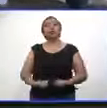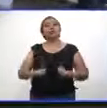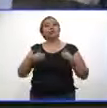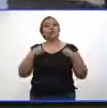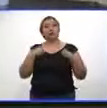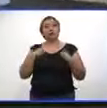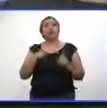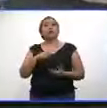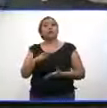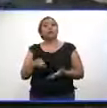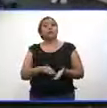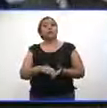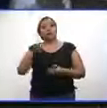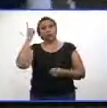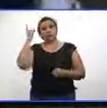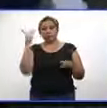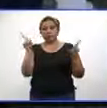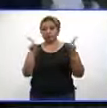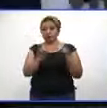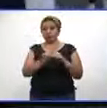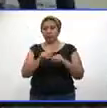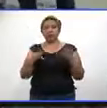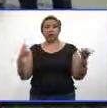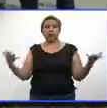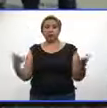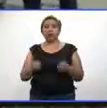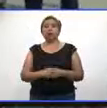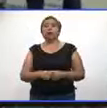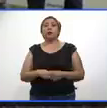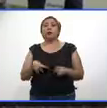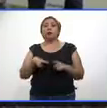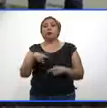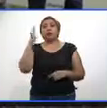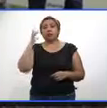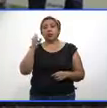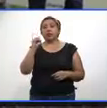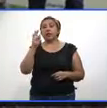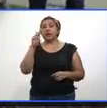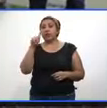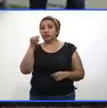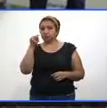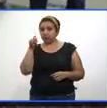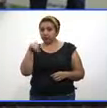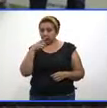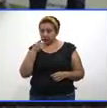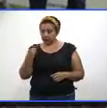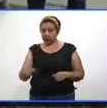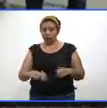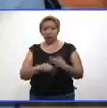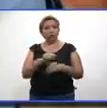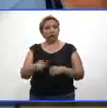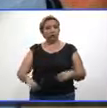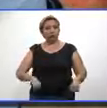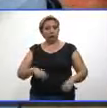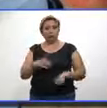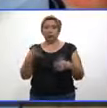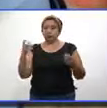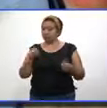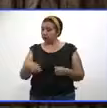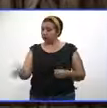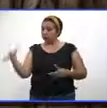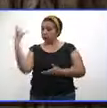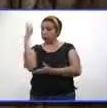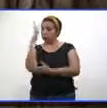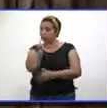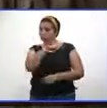de los meridanos. Durante breve ceremonia realizada en el Parque de San Sebastián, el concejal subrayó que con las acciones de arborización realizadas,